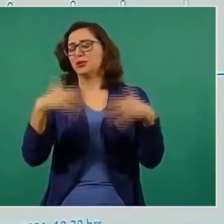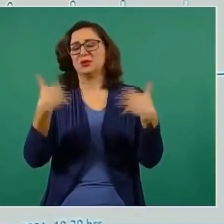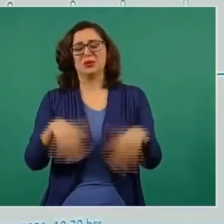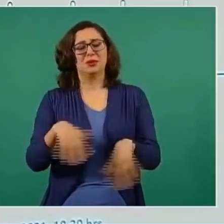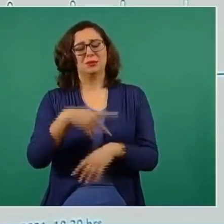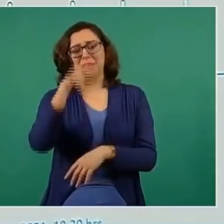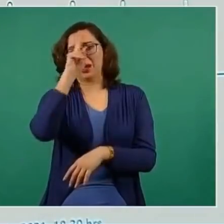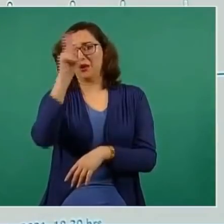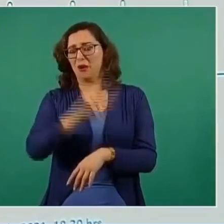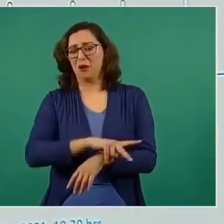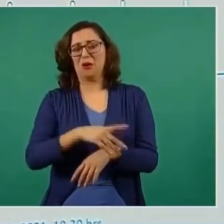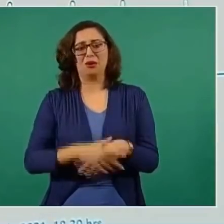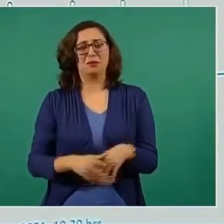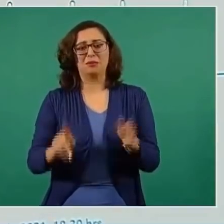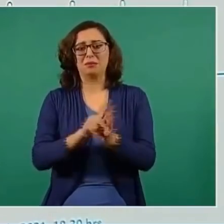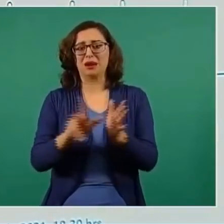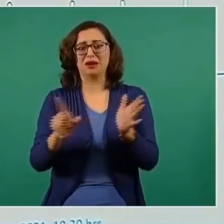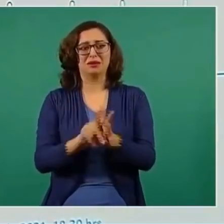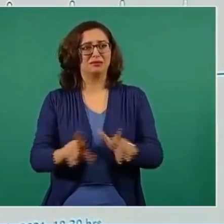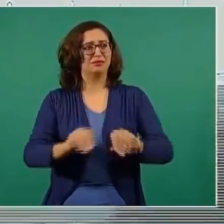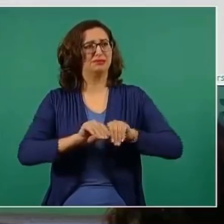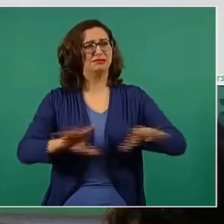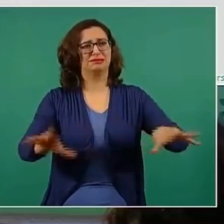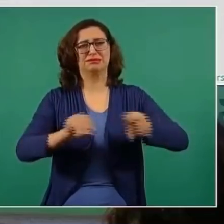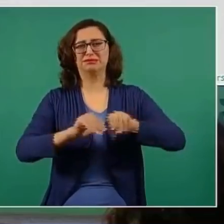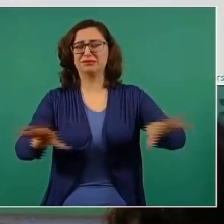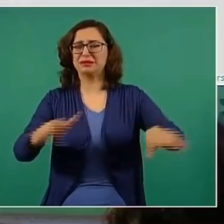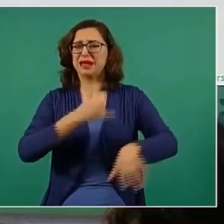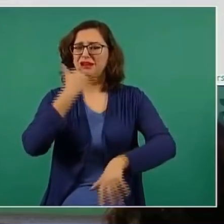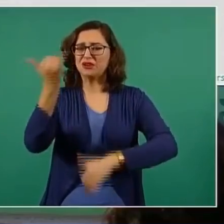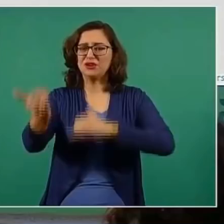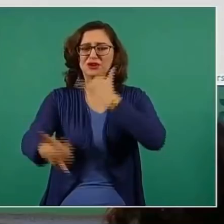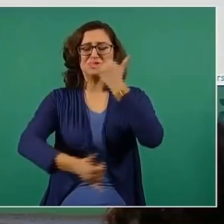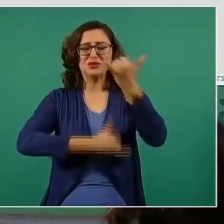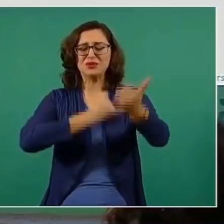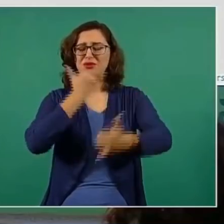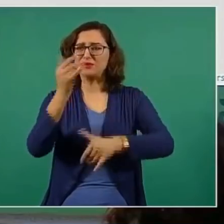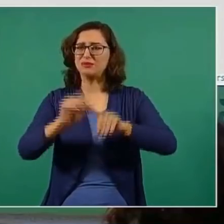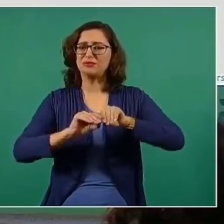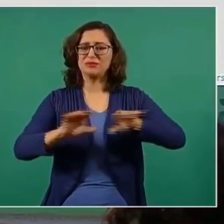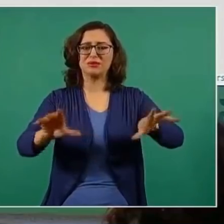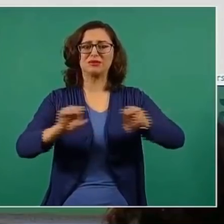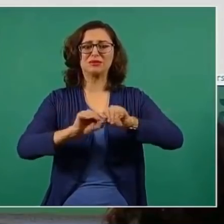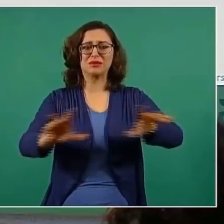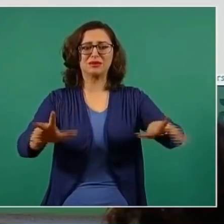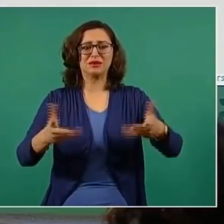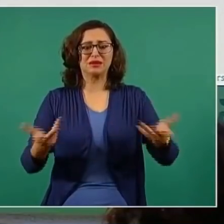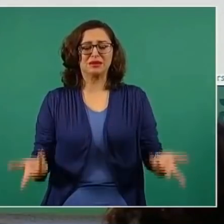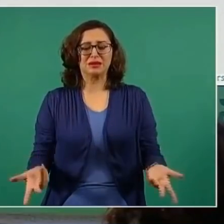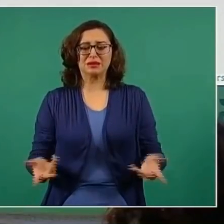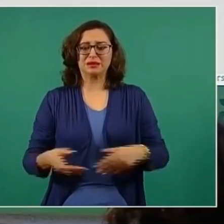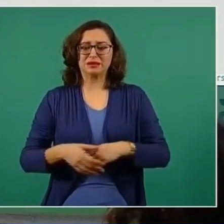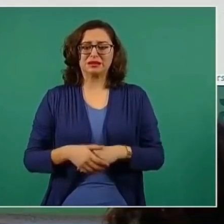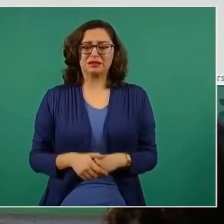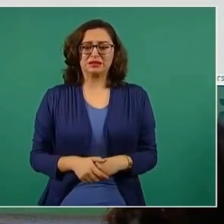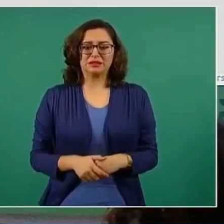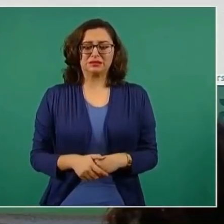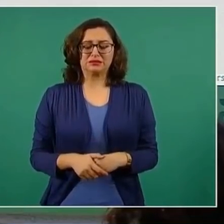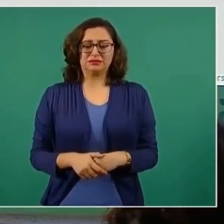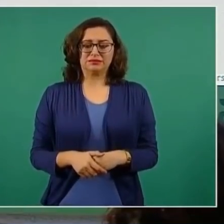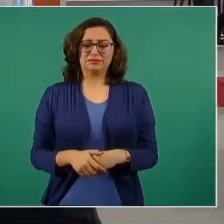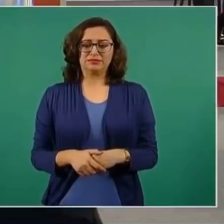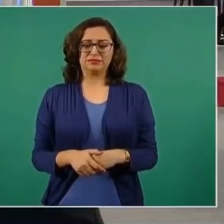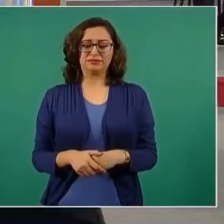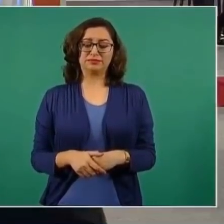todos los periódicos conservadores, los que leen los fifís, que la